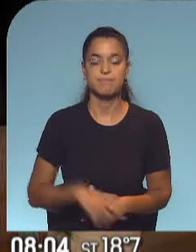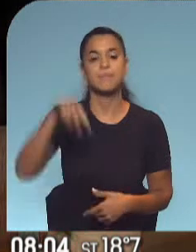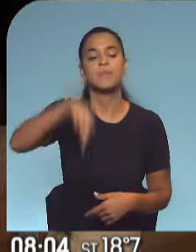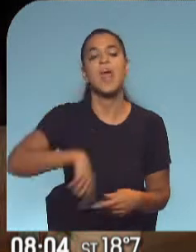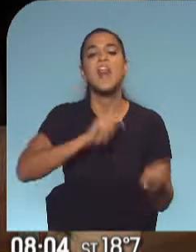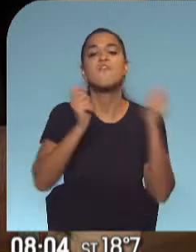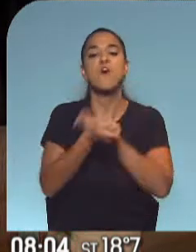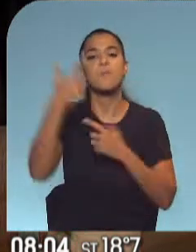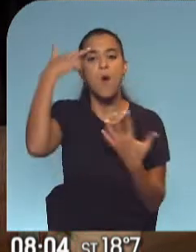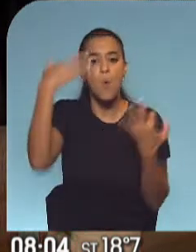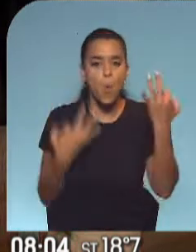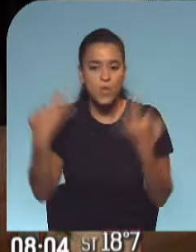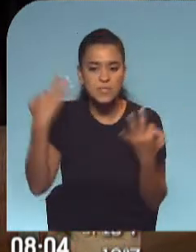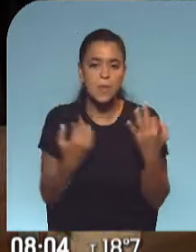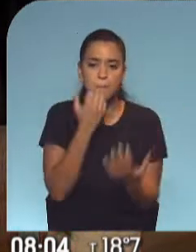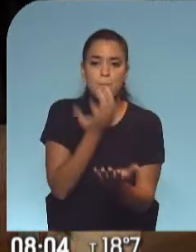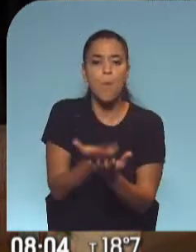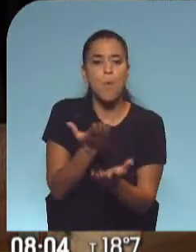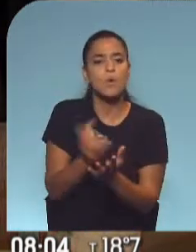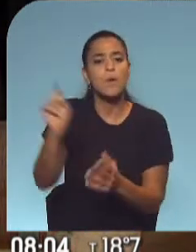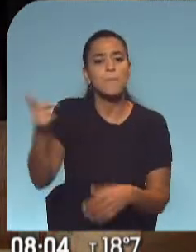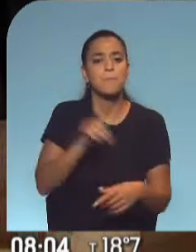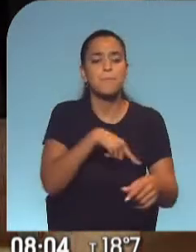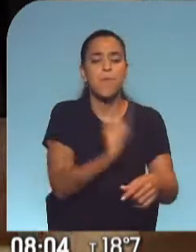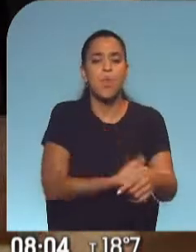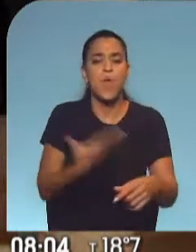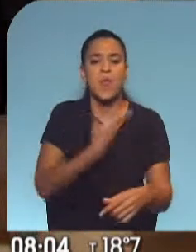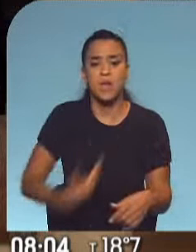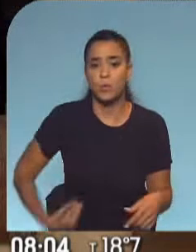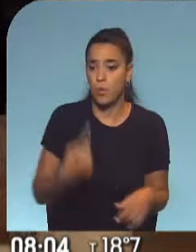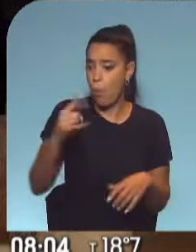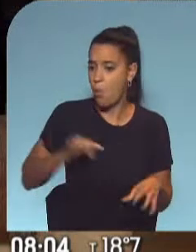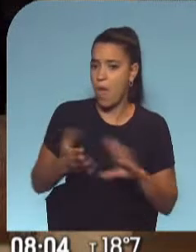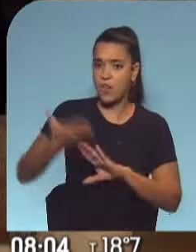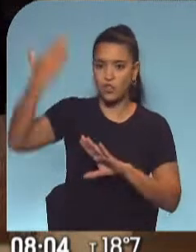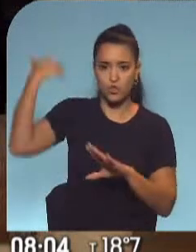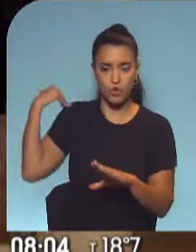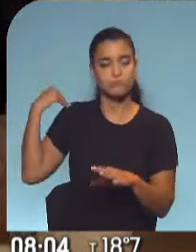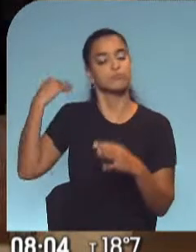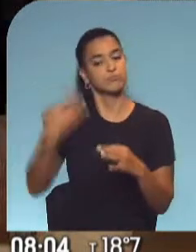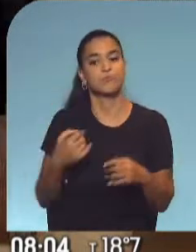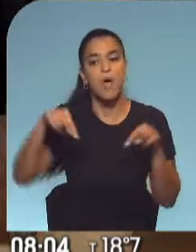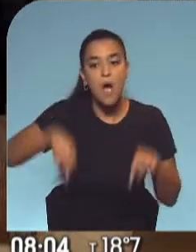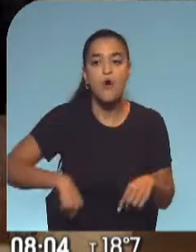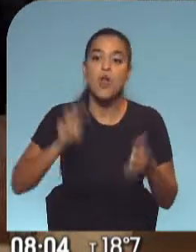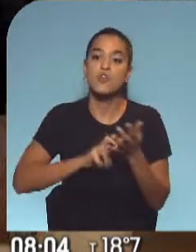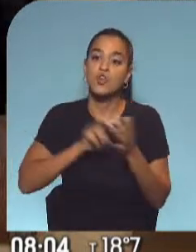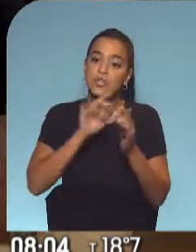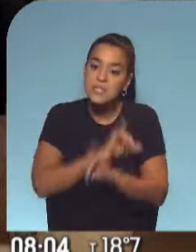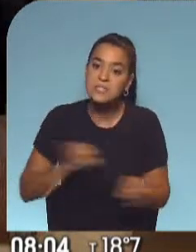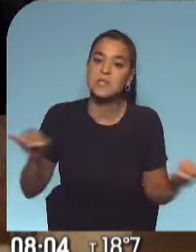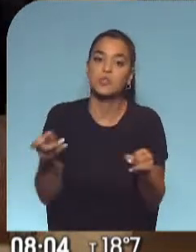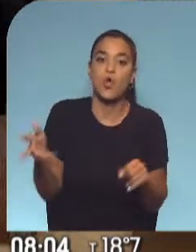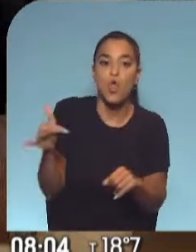La reforma judicial fue una de las propuestas hechas por el Poder Ejecutivo Nacional hace un año. Está justamente como noticia todos los